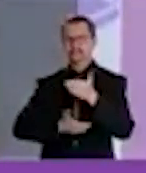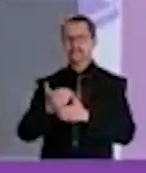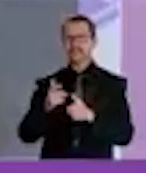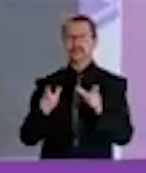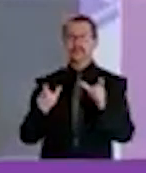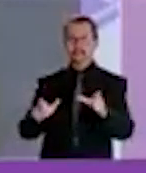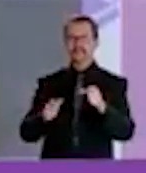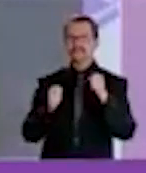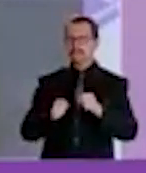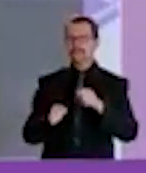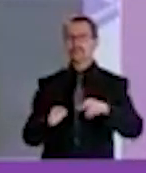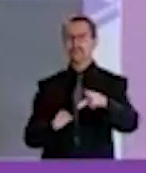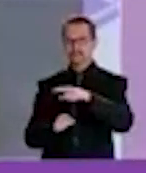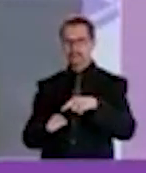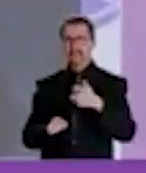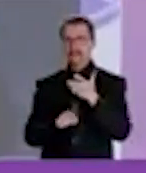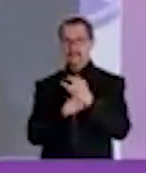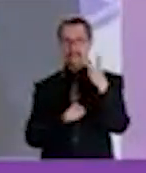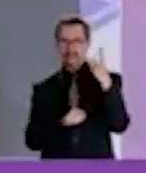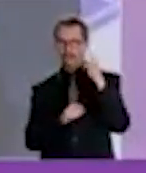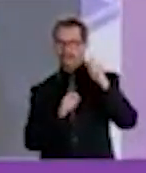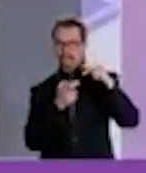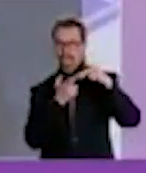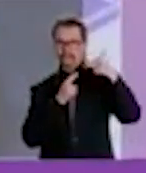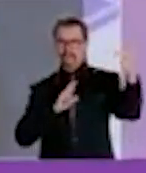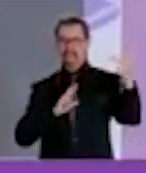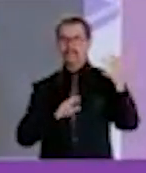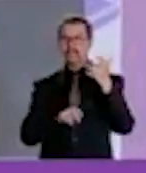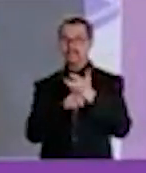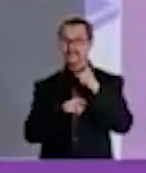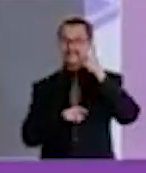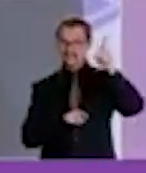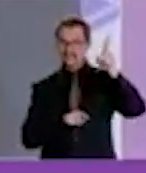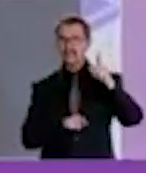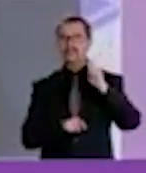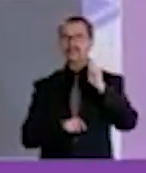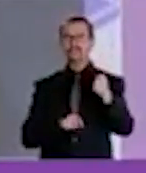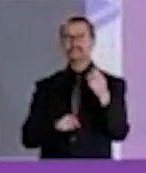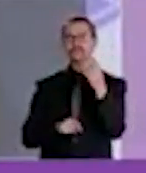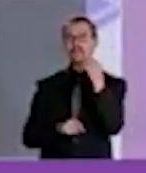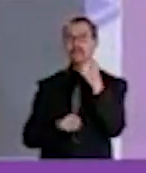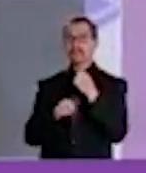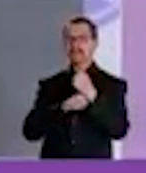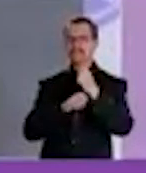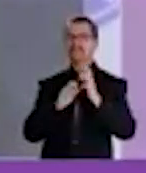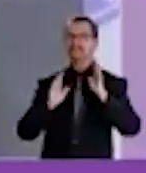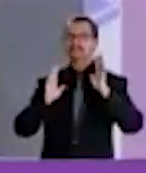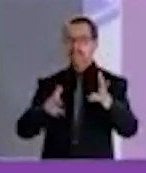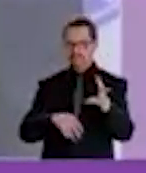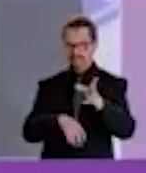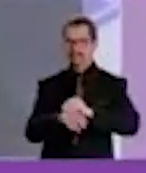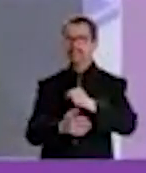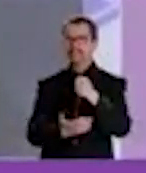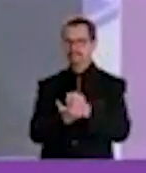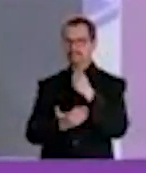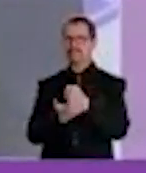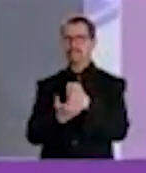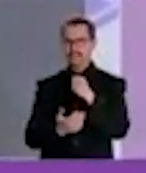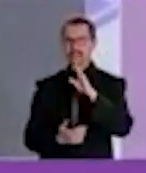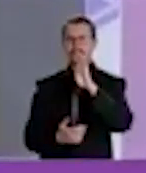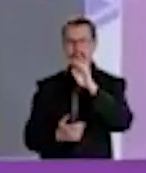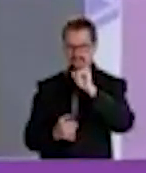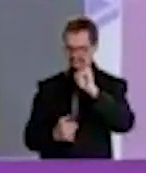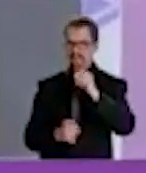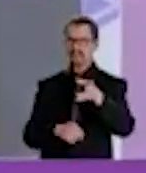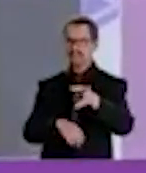bilateral en eeuu nueve estados han ya legalizado la marihuana con fines recreativos 29 con